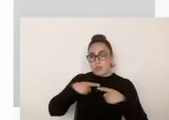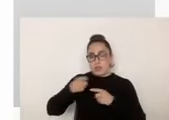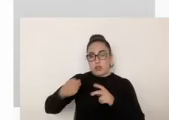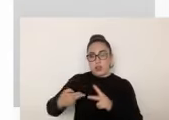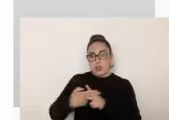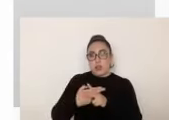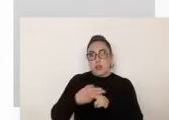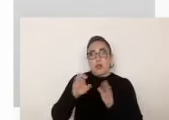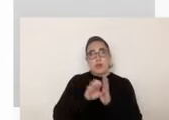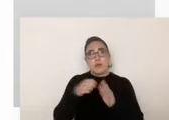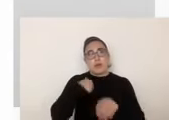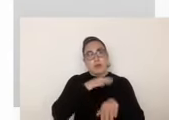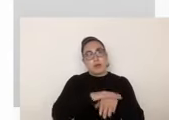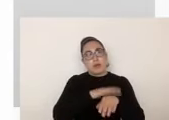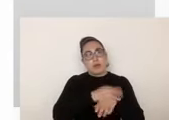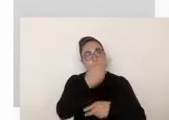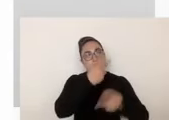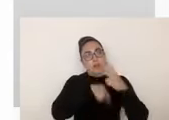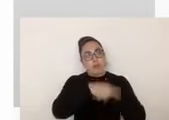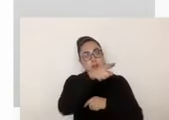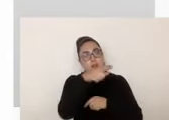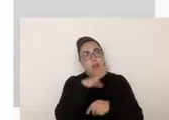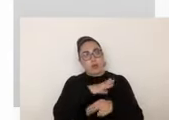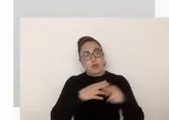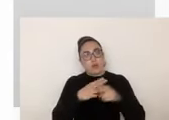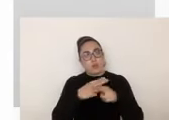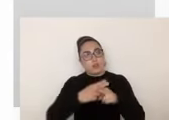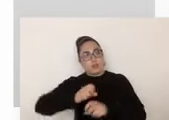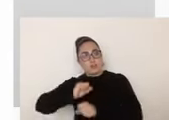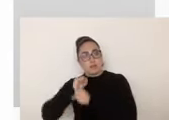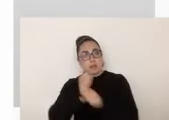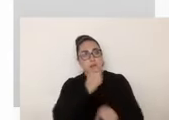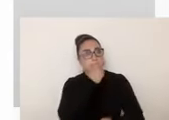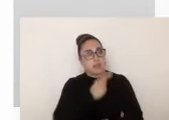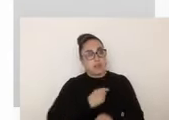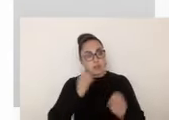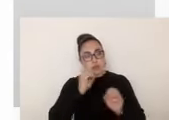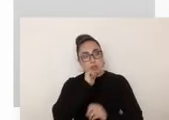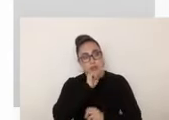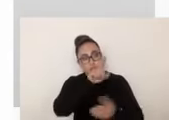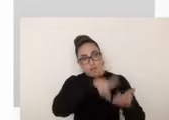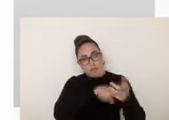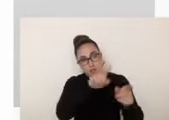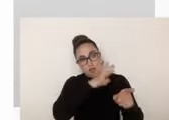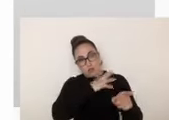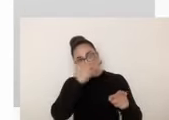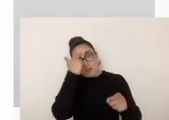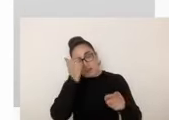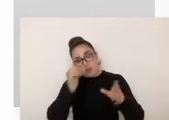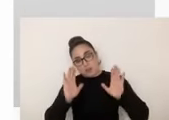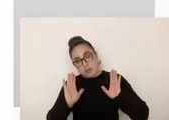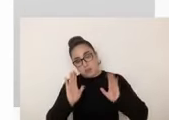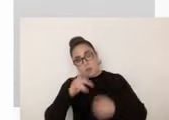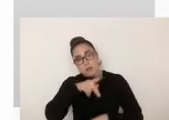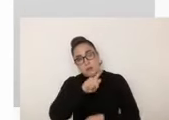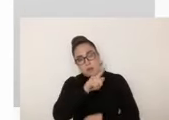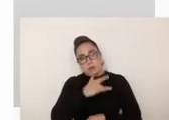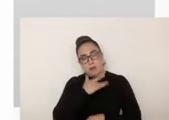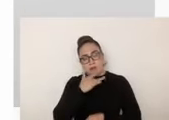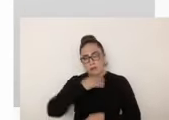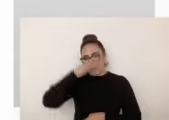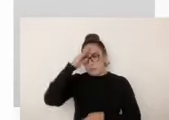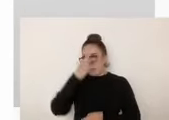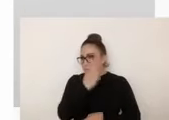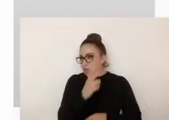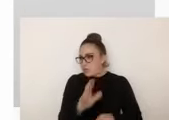viene una persona con un hacha que viene a matarme. No me explica por qué, a lo mejor tiene sus razones para intentarlo, pero bueno, parece que es desproporcionado en cualquier caso, ¿no? Incluso